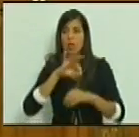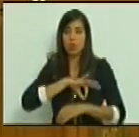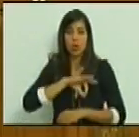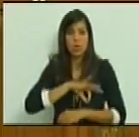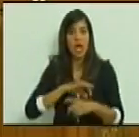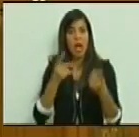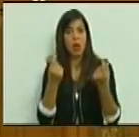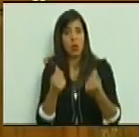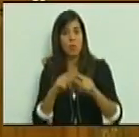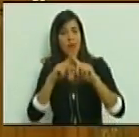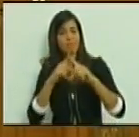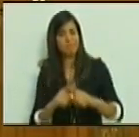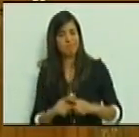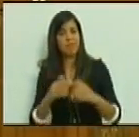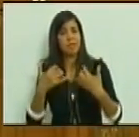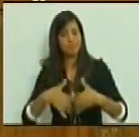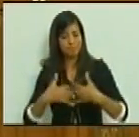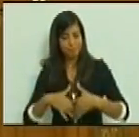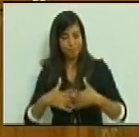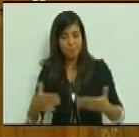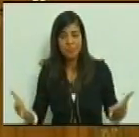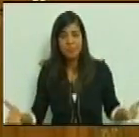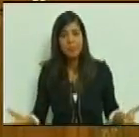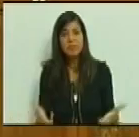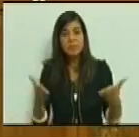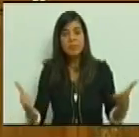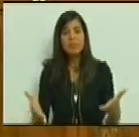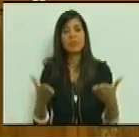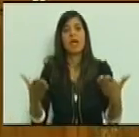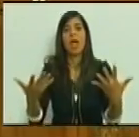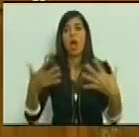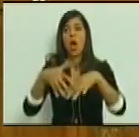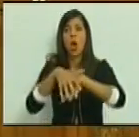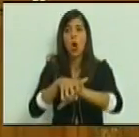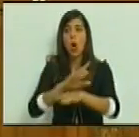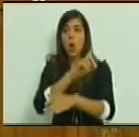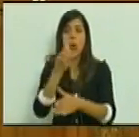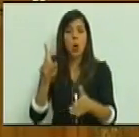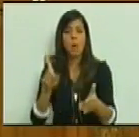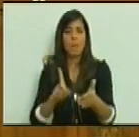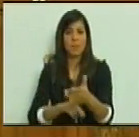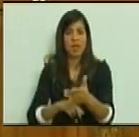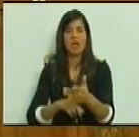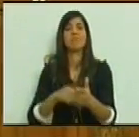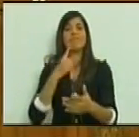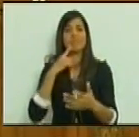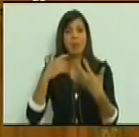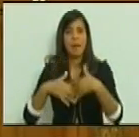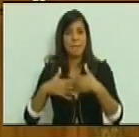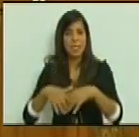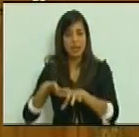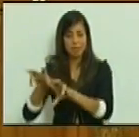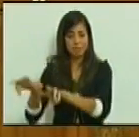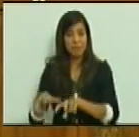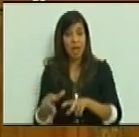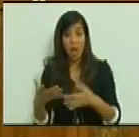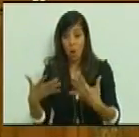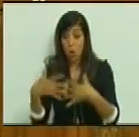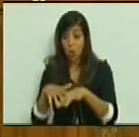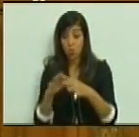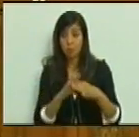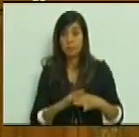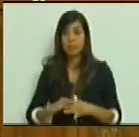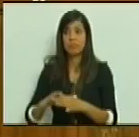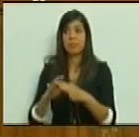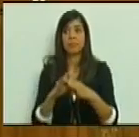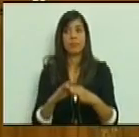económica, productiva que sea necesaria para complementar, completar, cerrar un circuito productivo y enlazar con otro que con toda